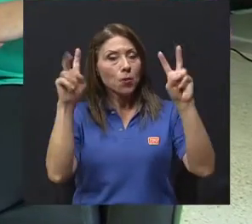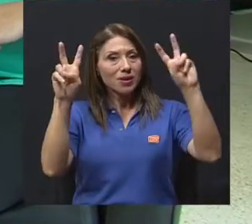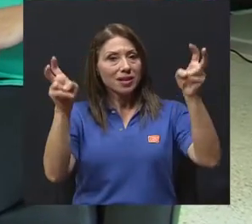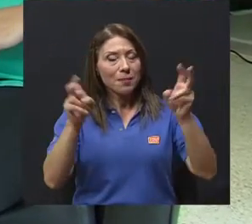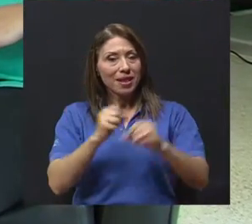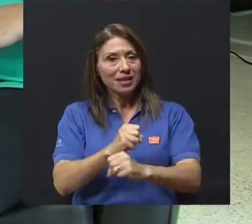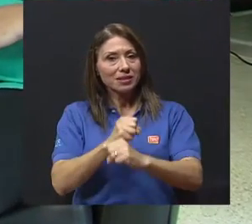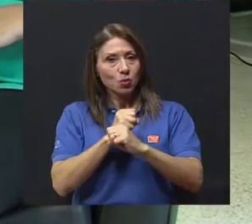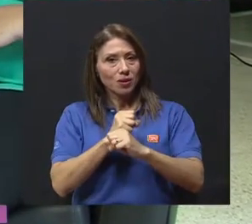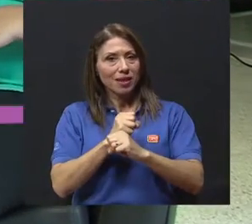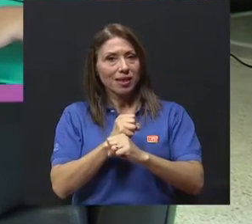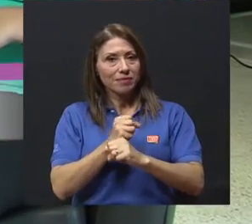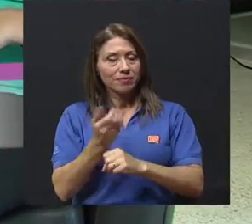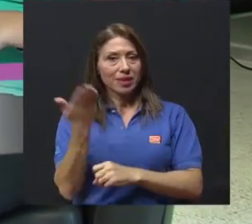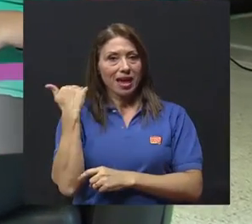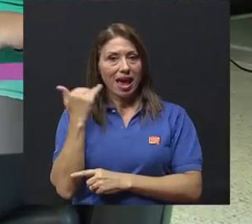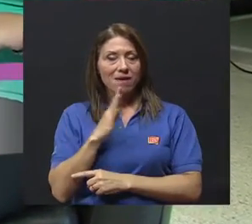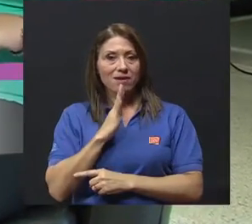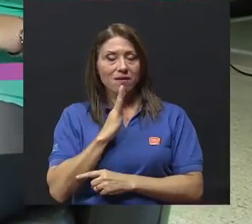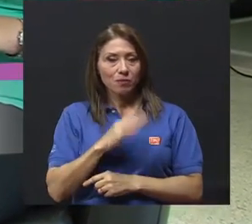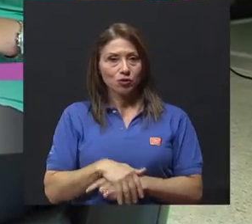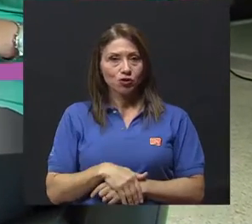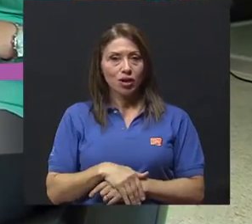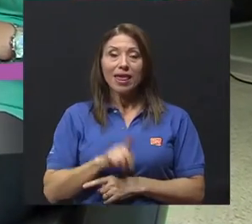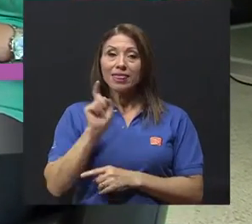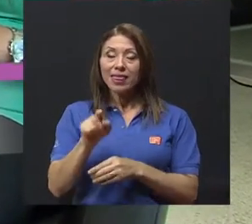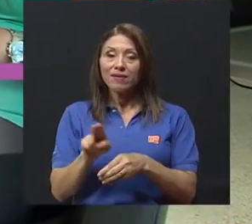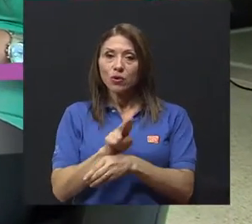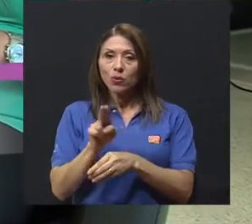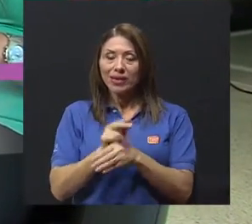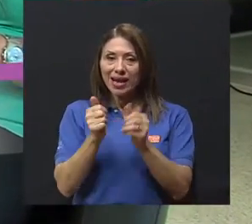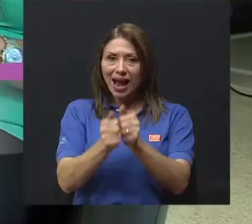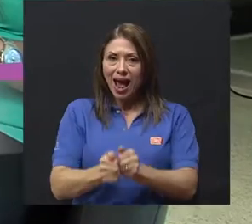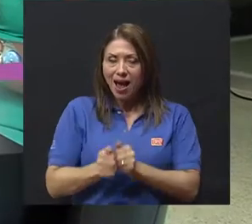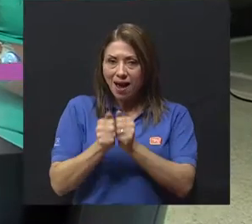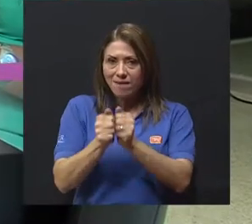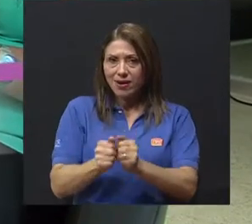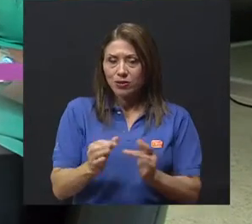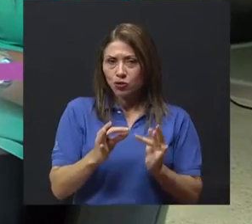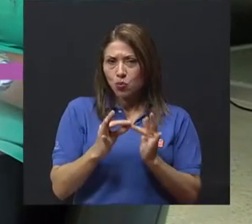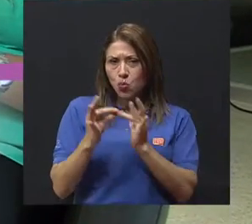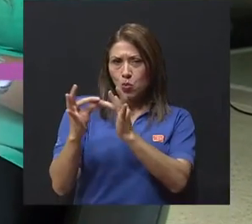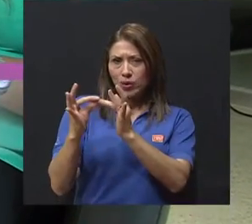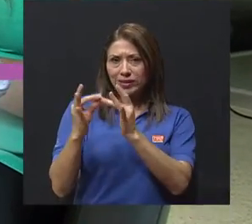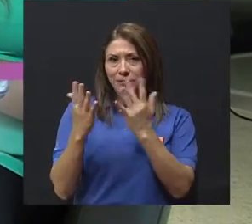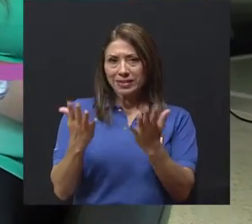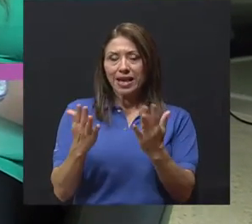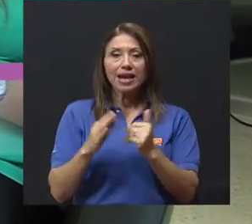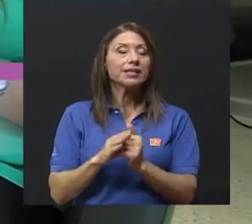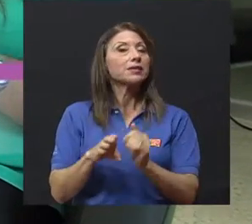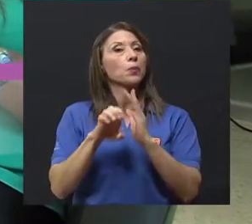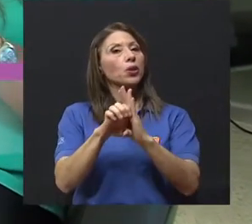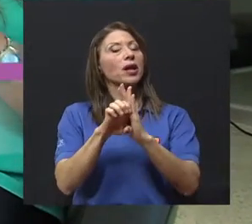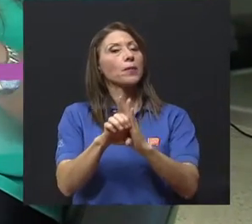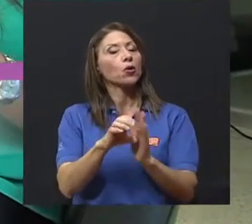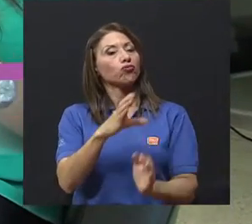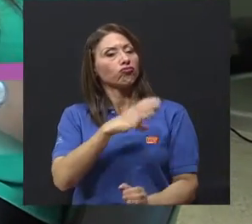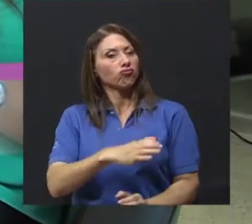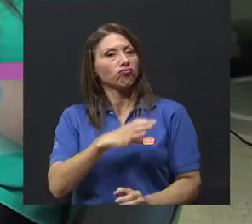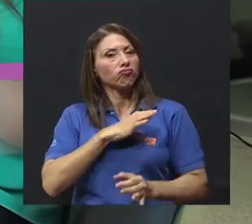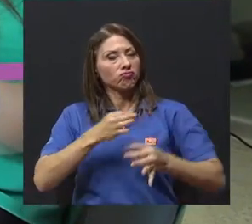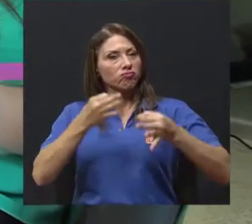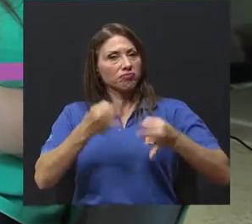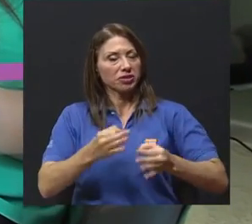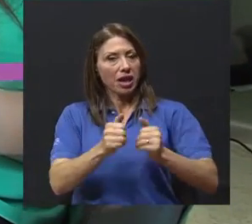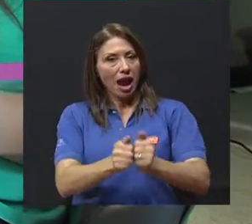seguridad que hablábamos ahora deben ser caballos muy especiales como el temperamento